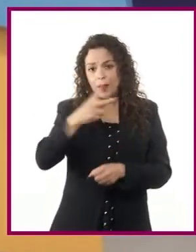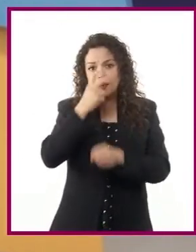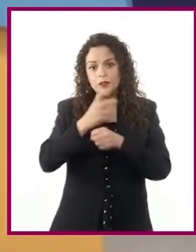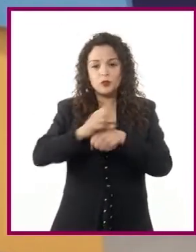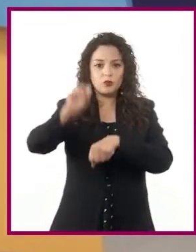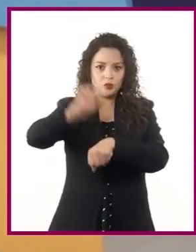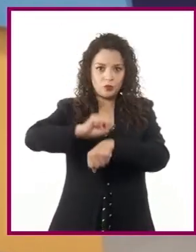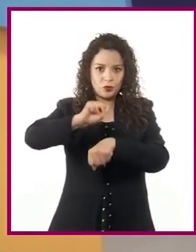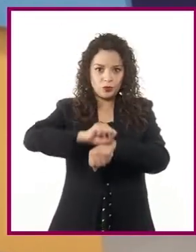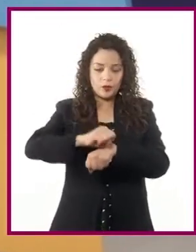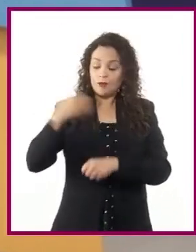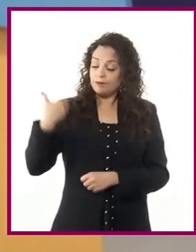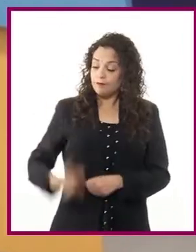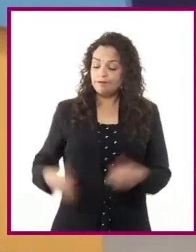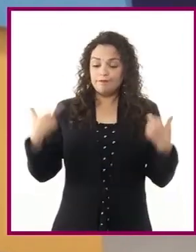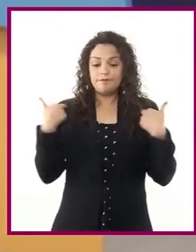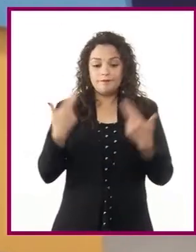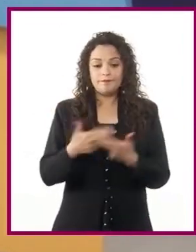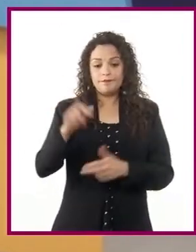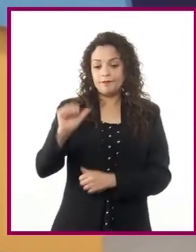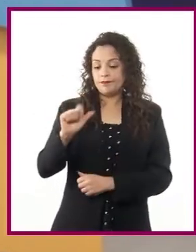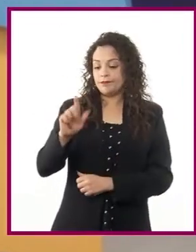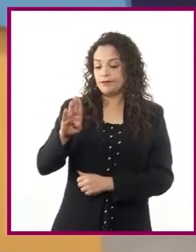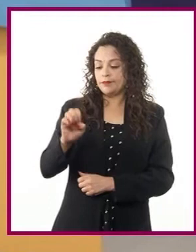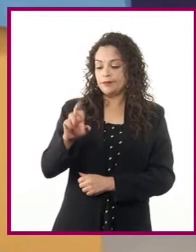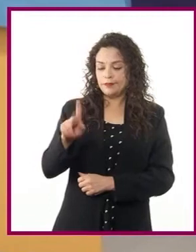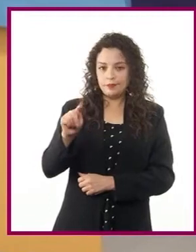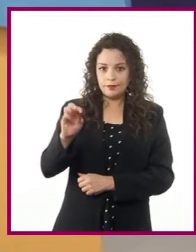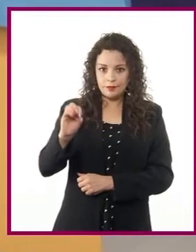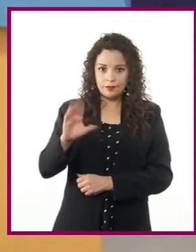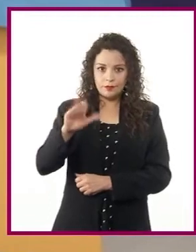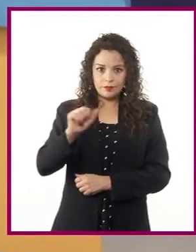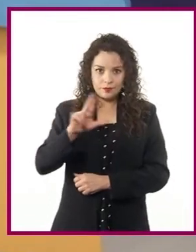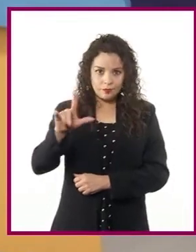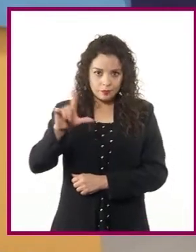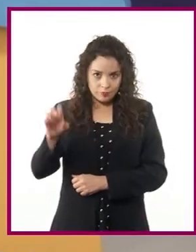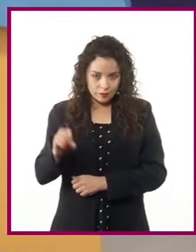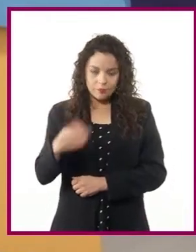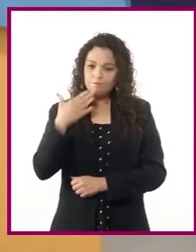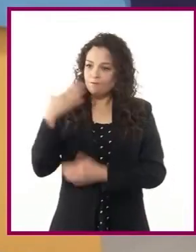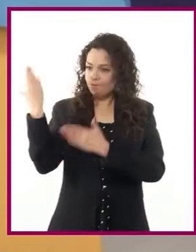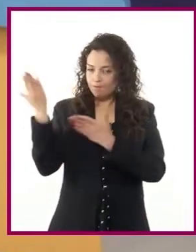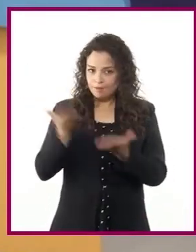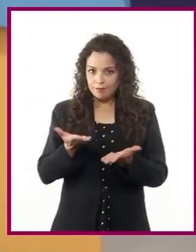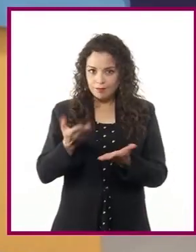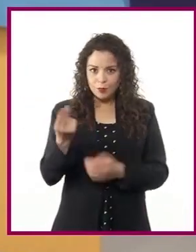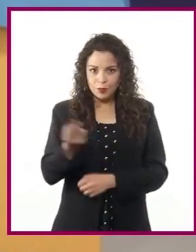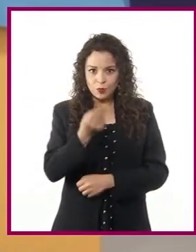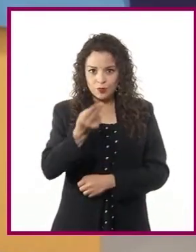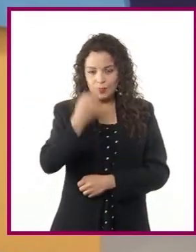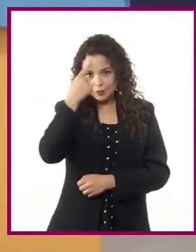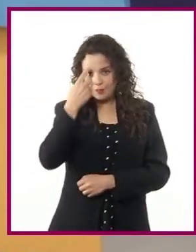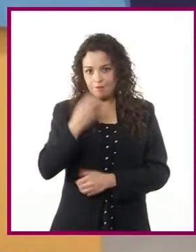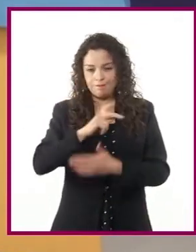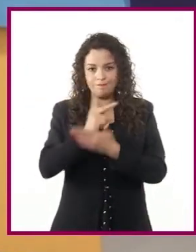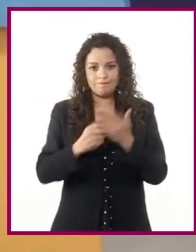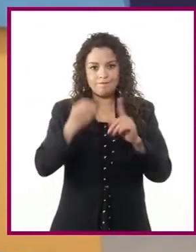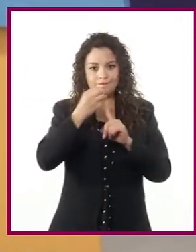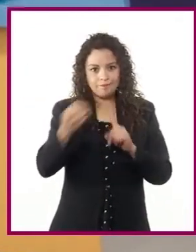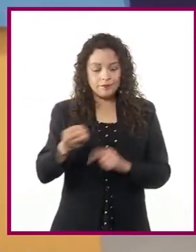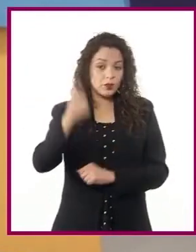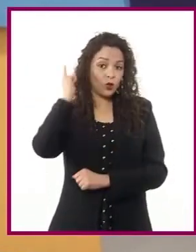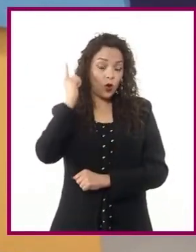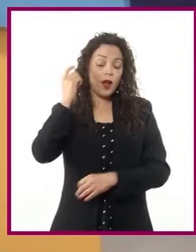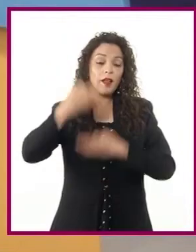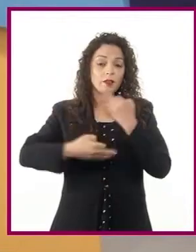secundaria. Yo soy el maestro Alberto Valentín Carrillo Álvarez. Les doy la más cordial bienvenida a esta sesión. Espero que